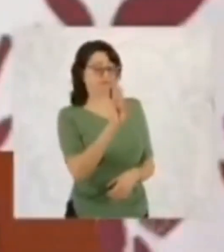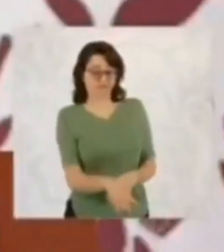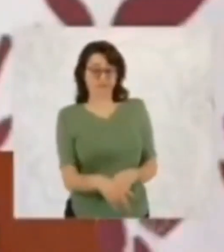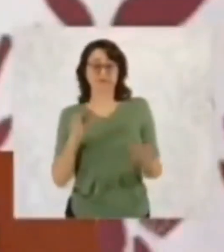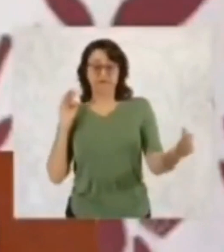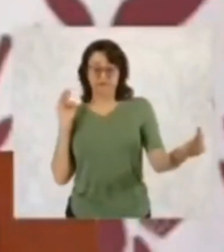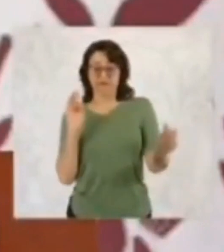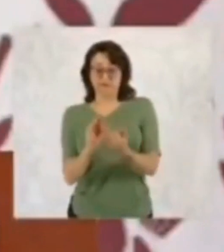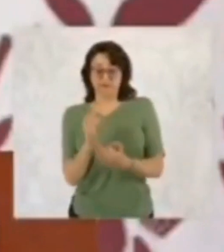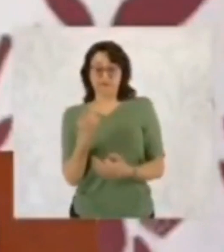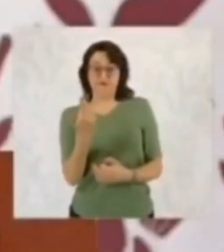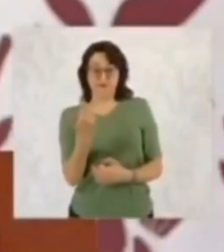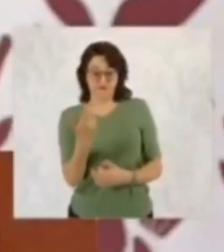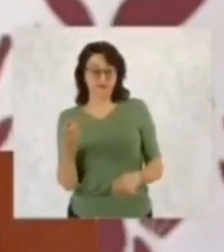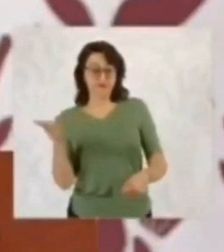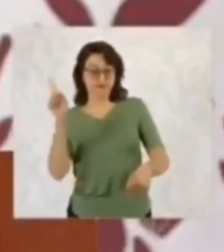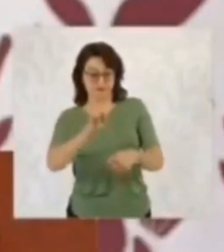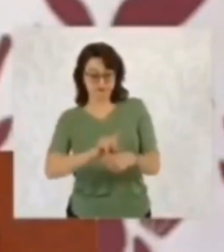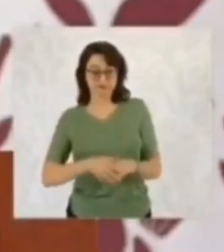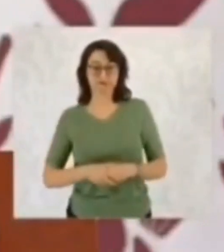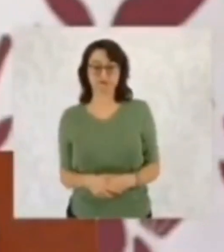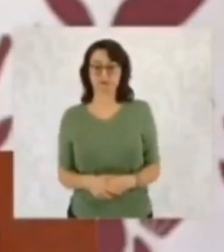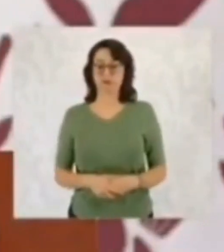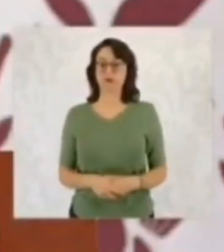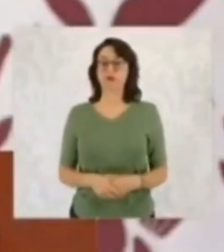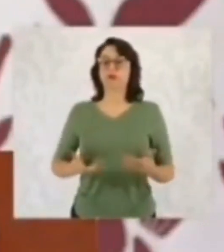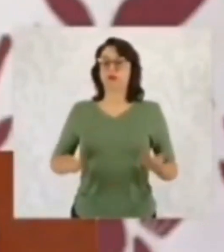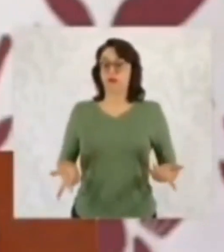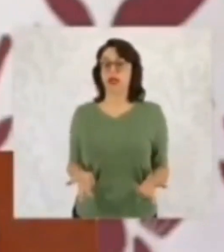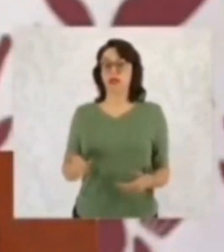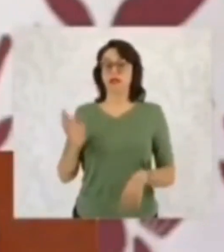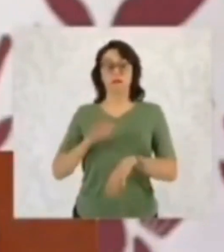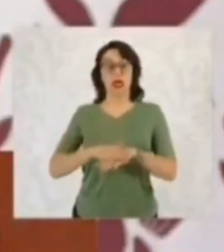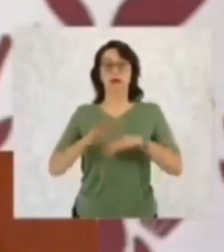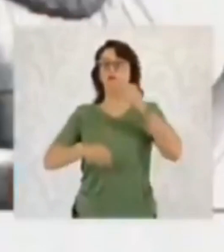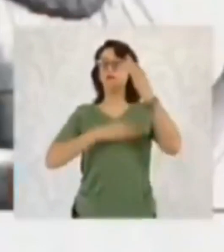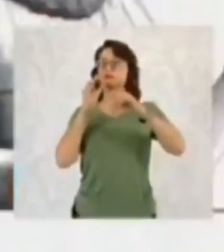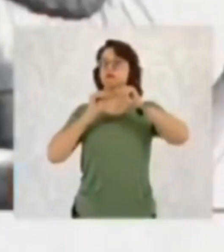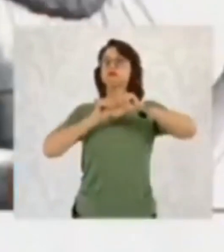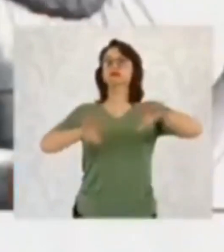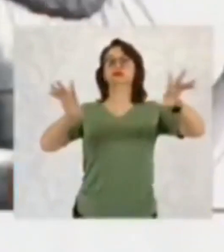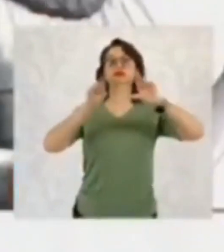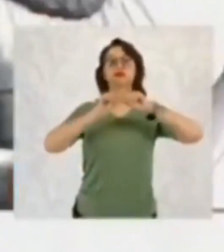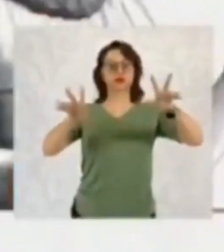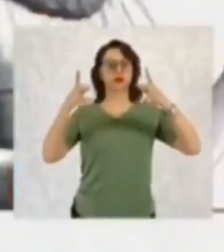mucho el conocimiento de la votación del 1 de junio.